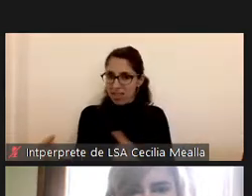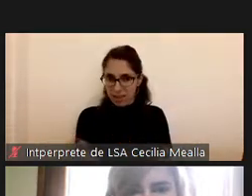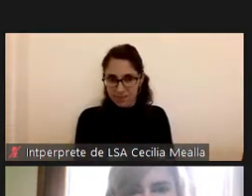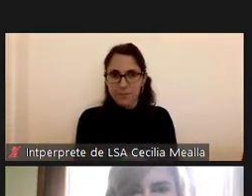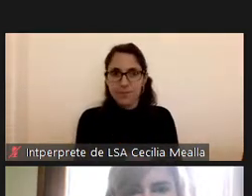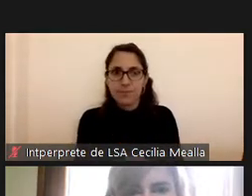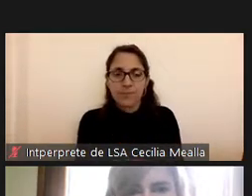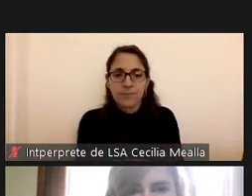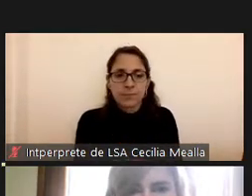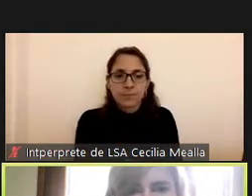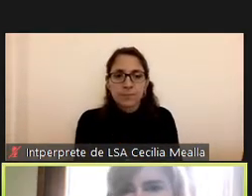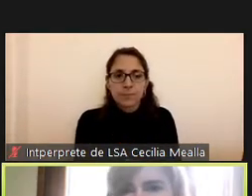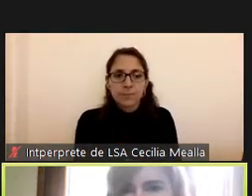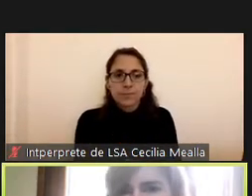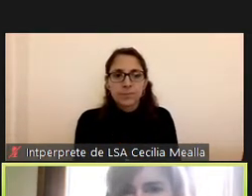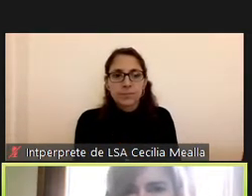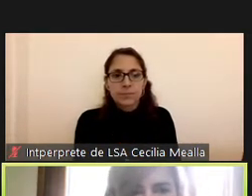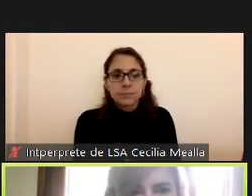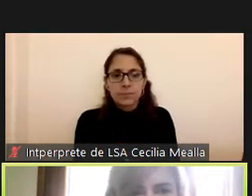Bueno.